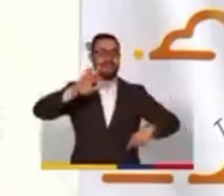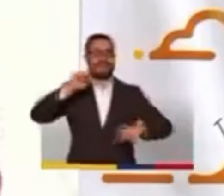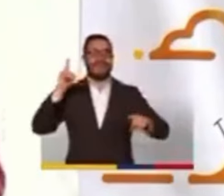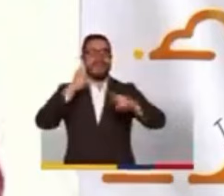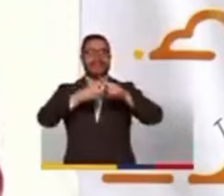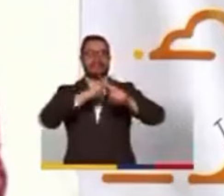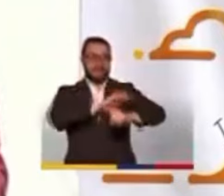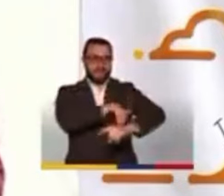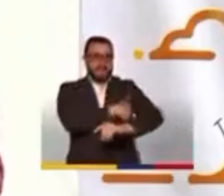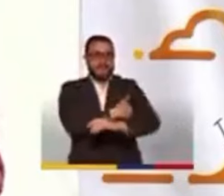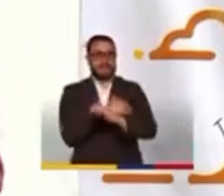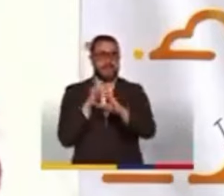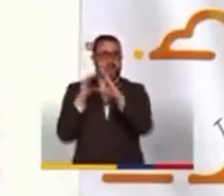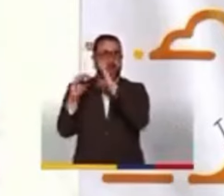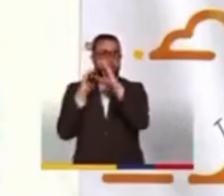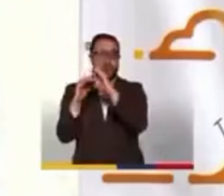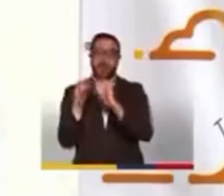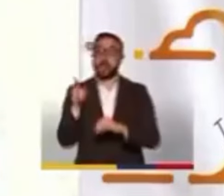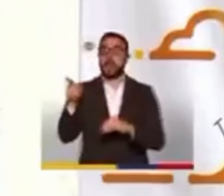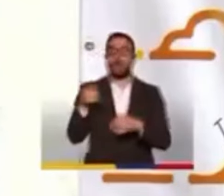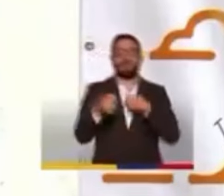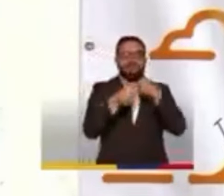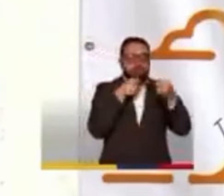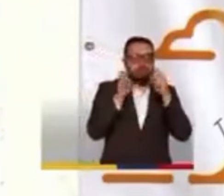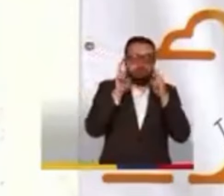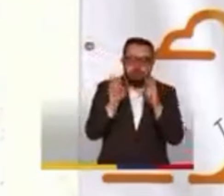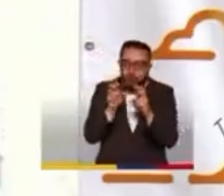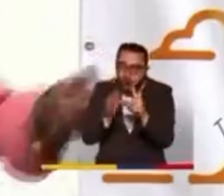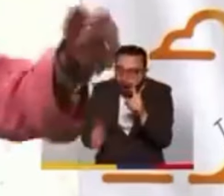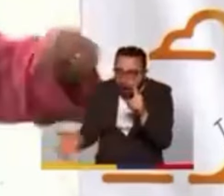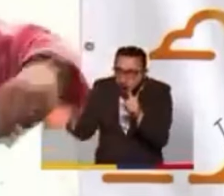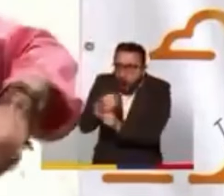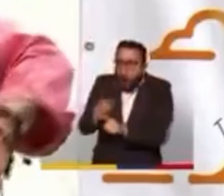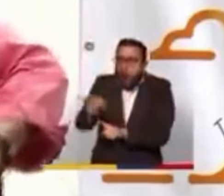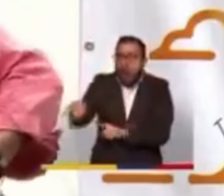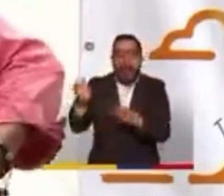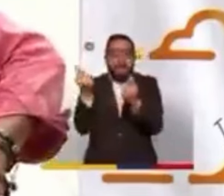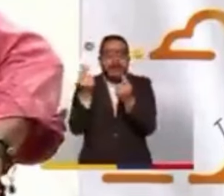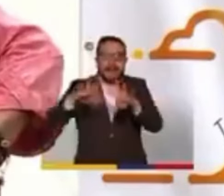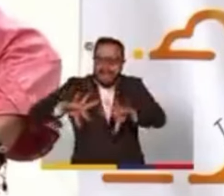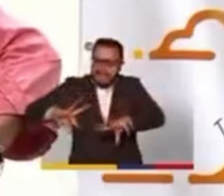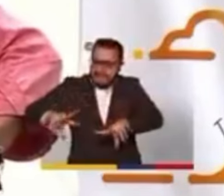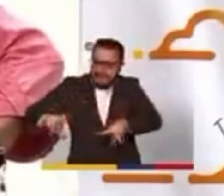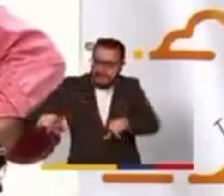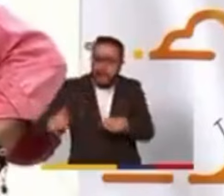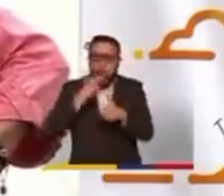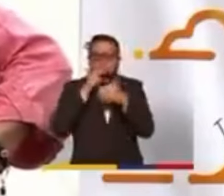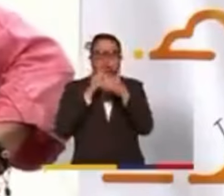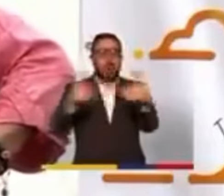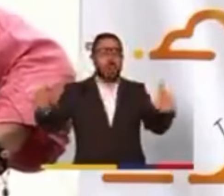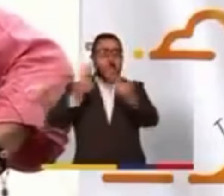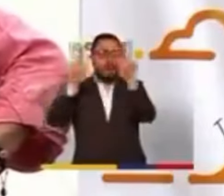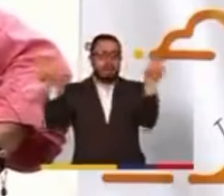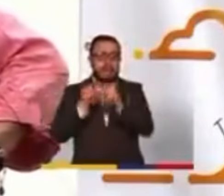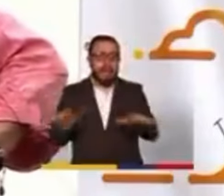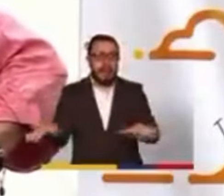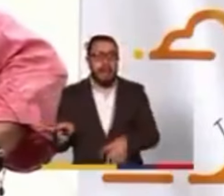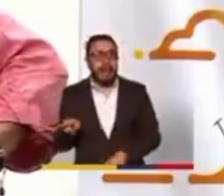Comunicaciones, que cuando la prensa se dio cuenta que se estaban robando el dinero de los niños del Internet,